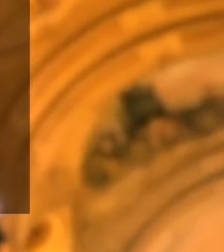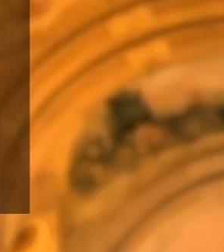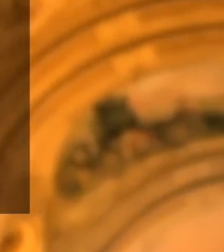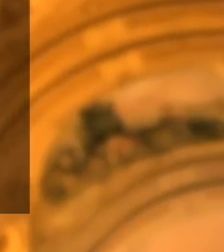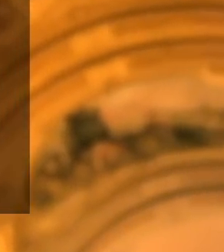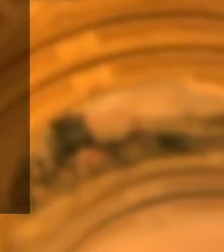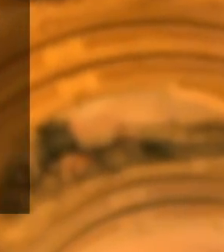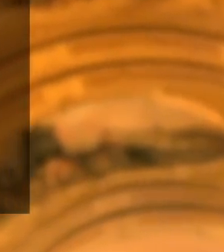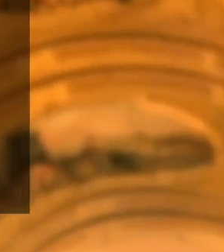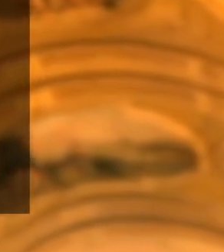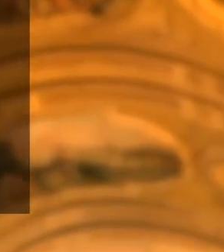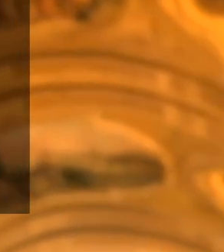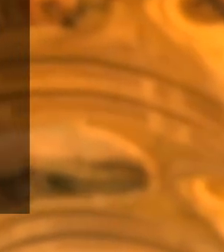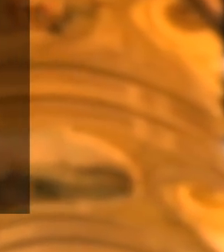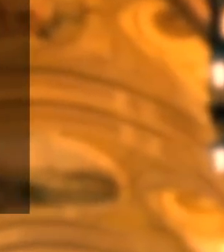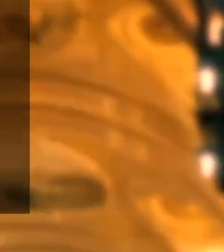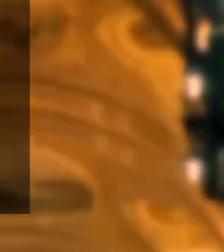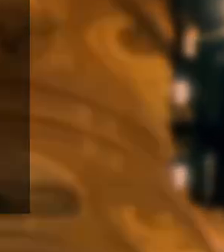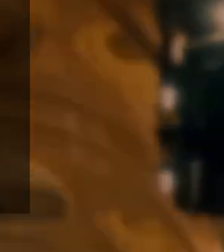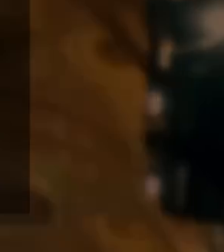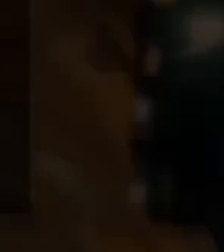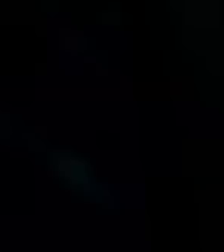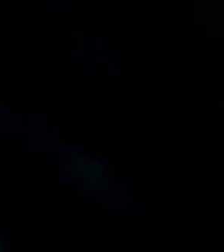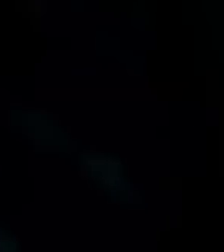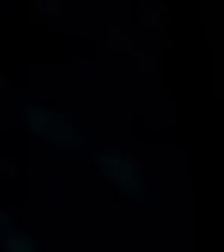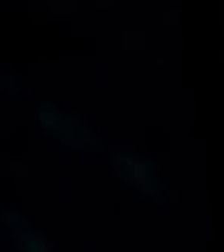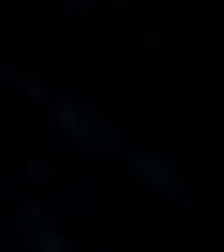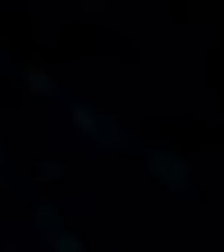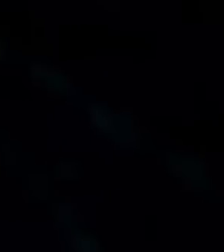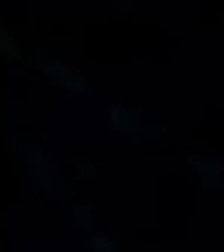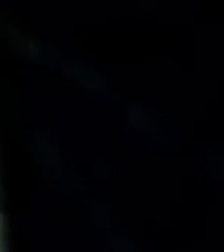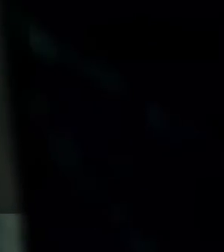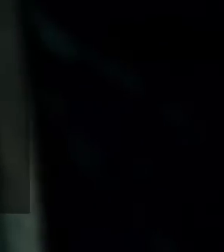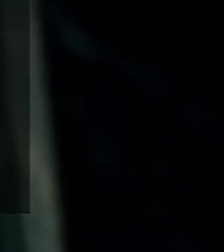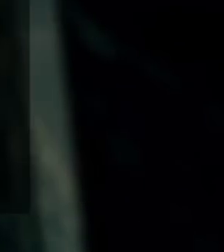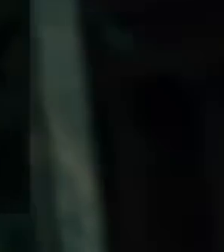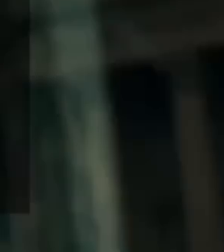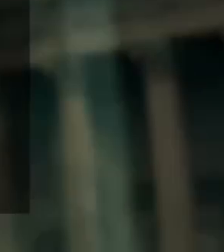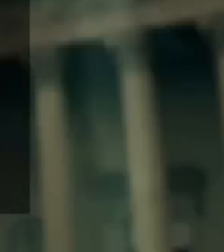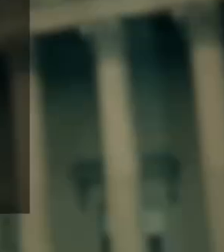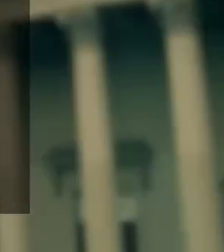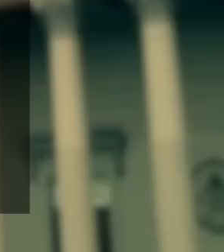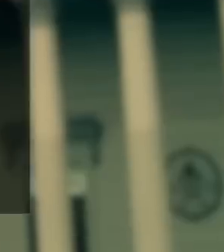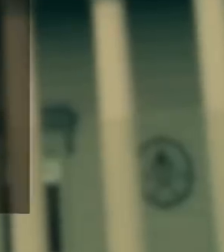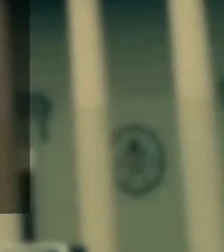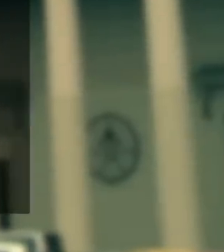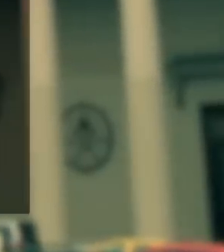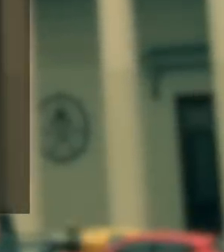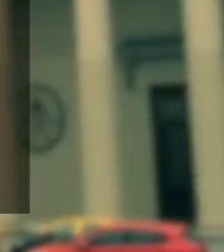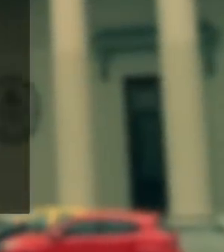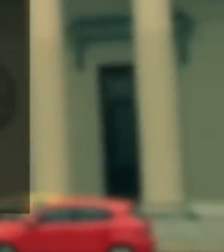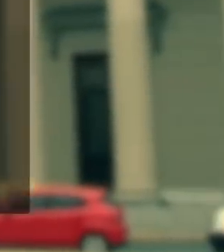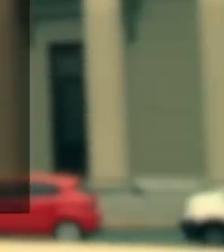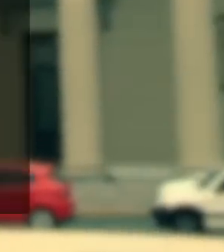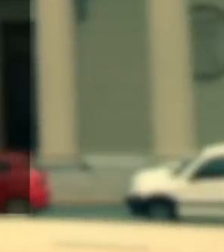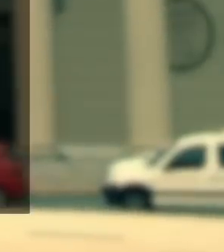ella, con la libertad que siempre cada uno aporta a la Iglesia en la colecta de la